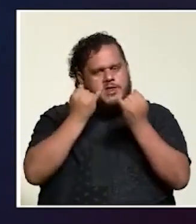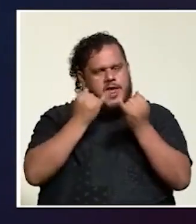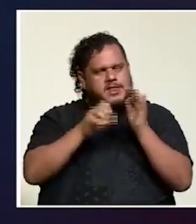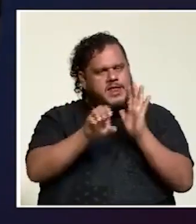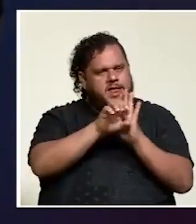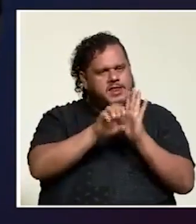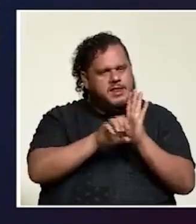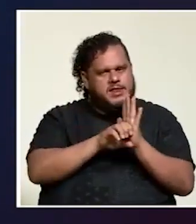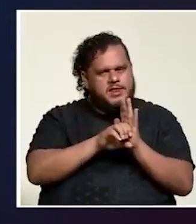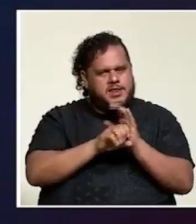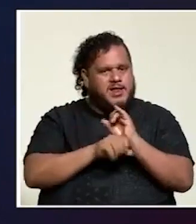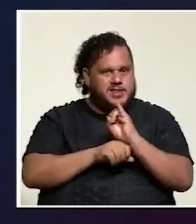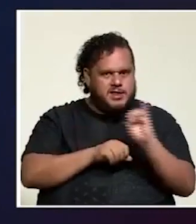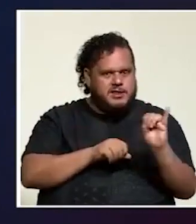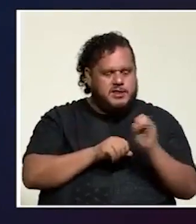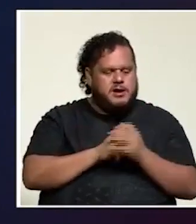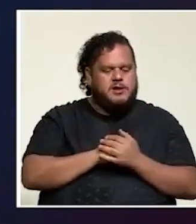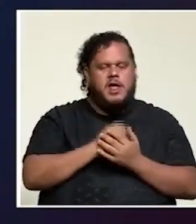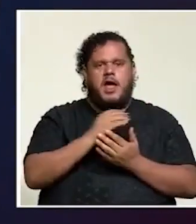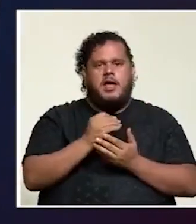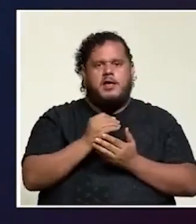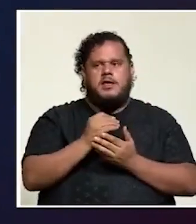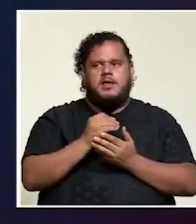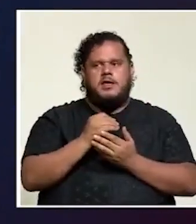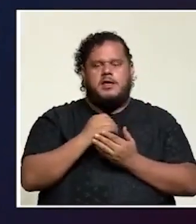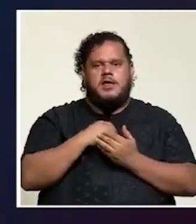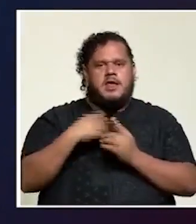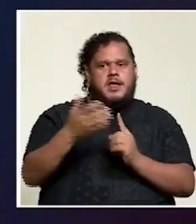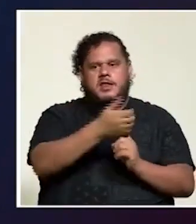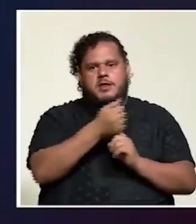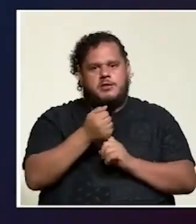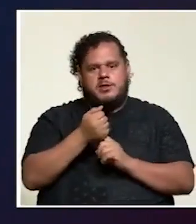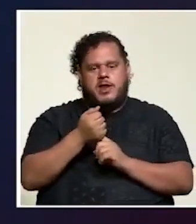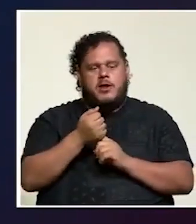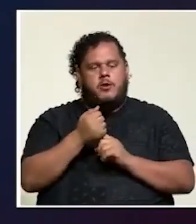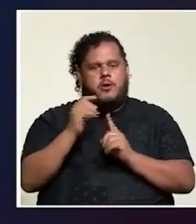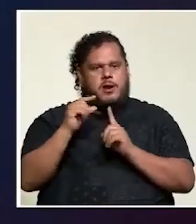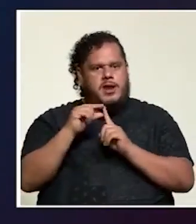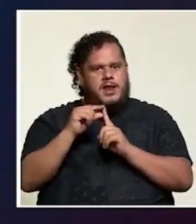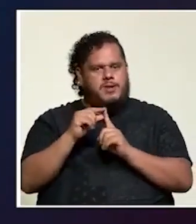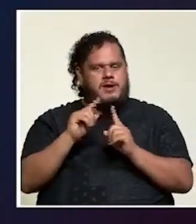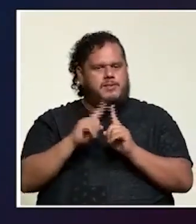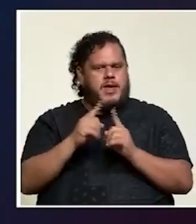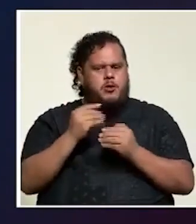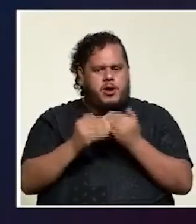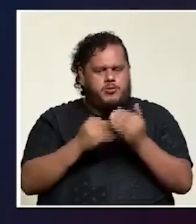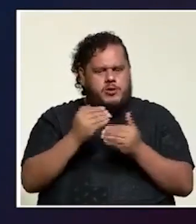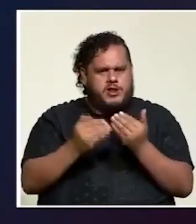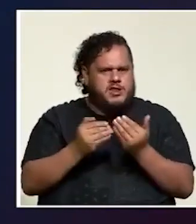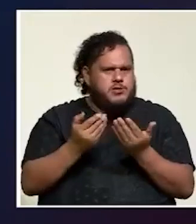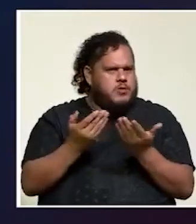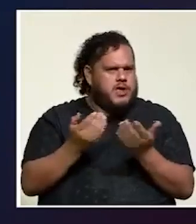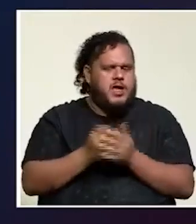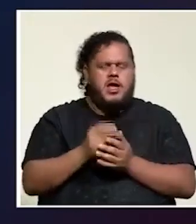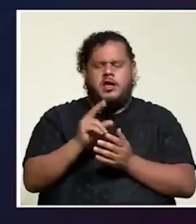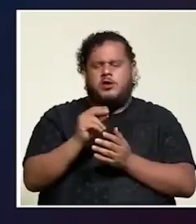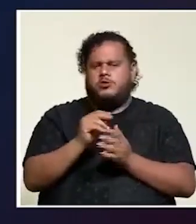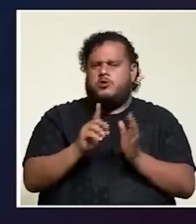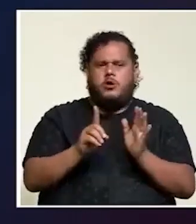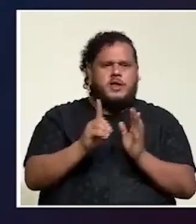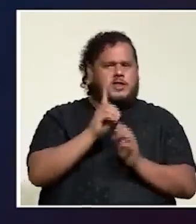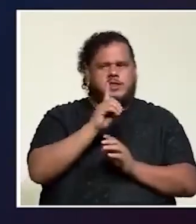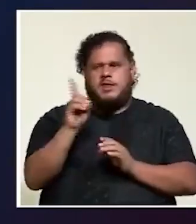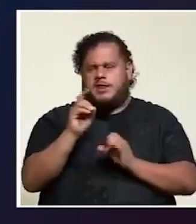estatistas de izquierda y secuestraron el término, pero en su origen el progresismo no es ni de derecha